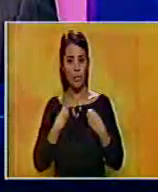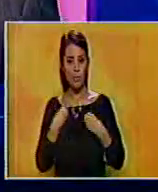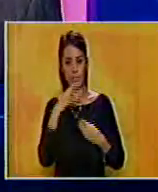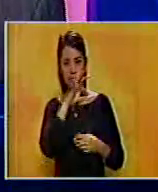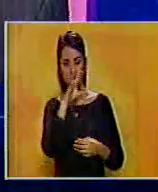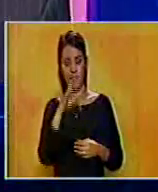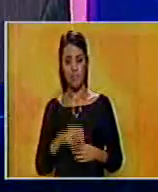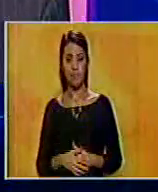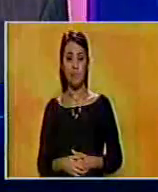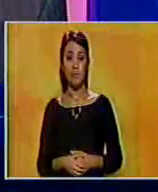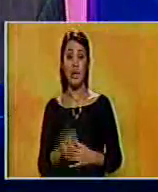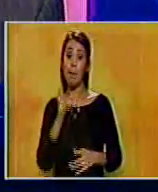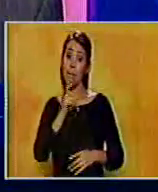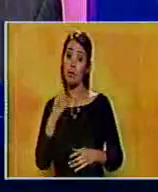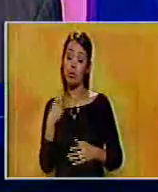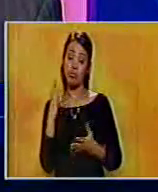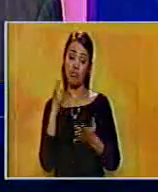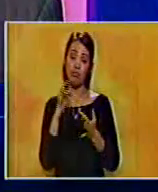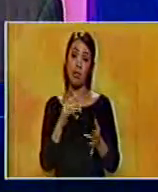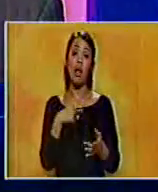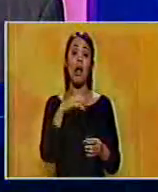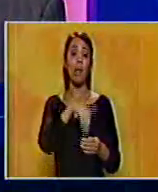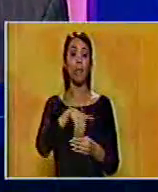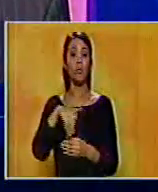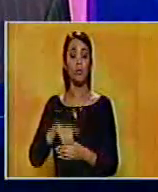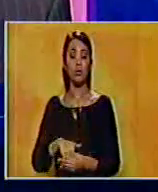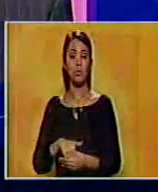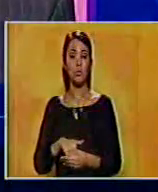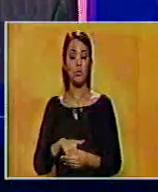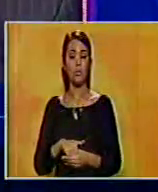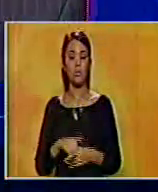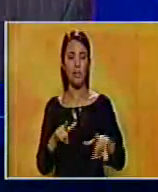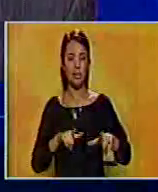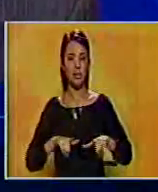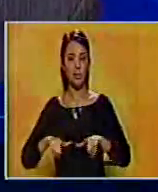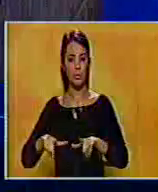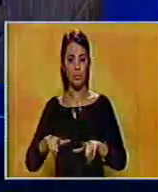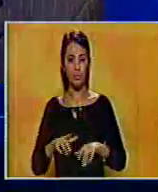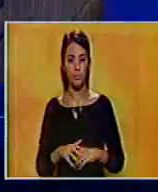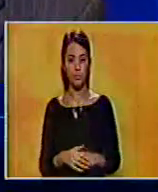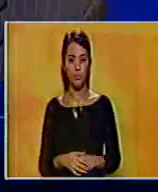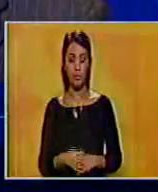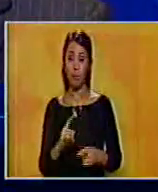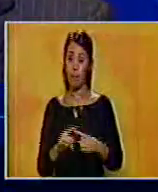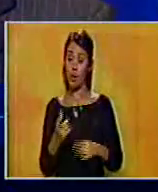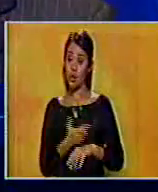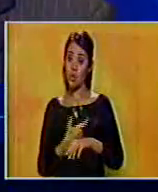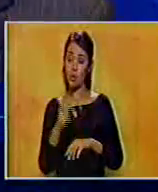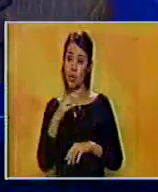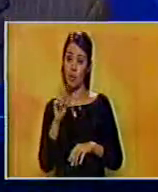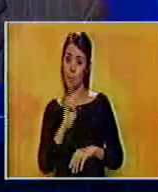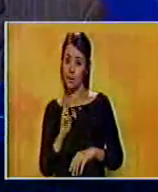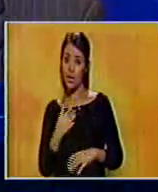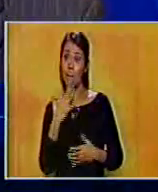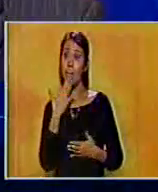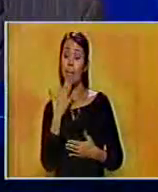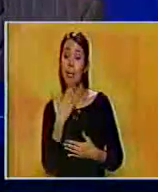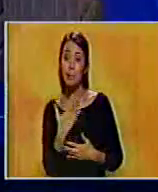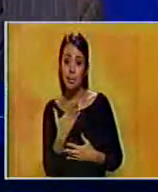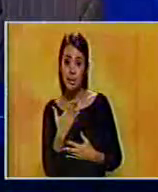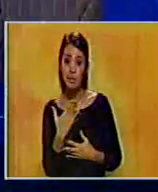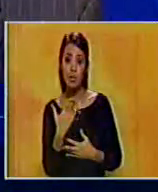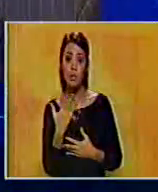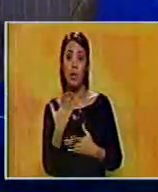iría a votar en ese consulado, pero eso tendría el gobierno venezolano, tiene que pedirle permiso para